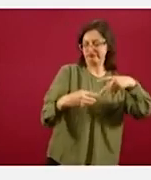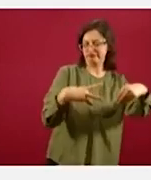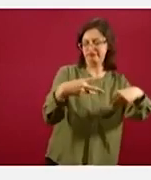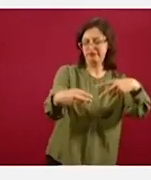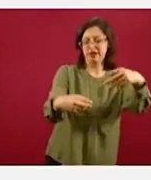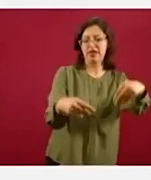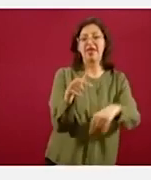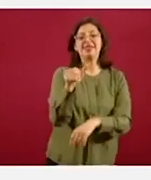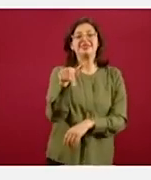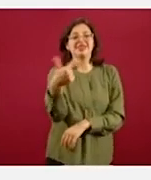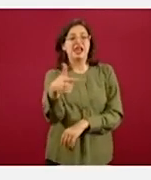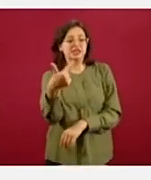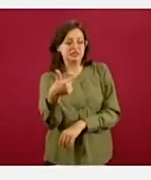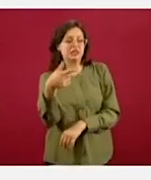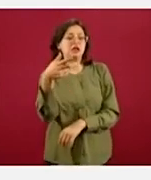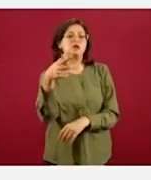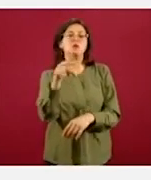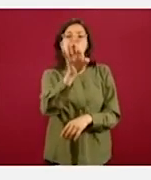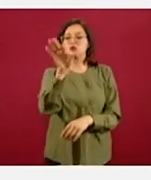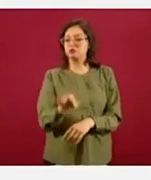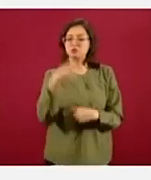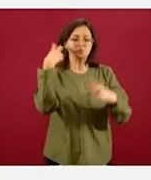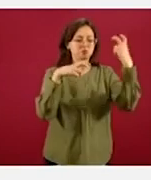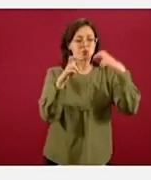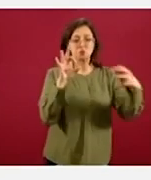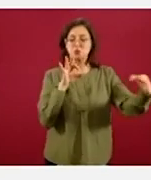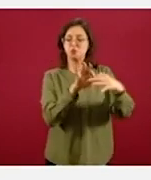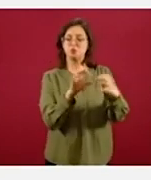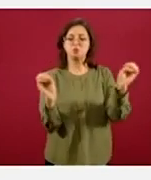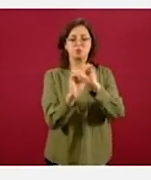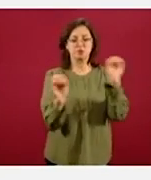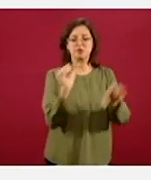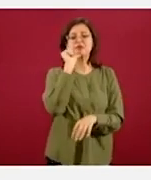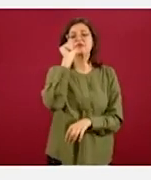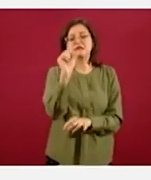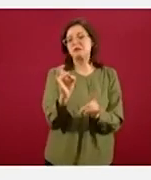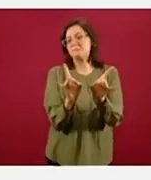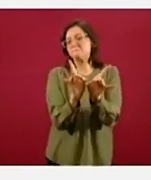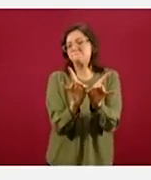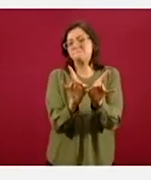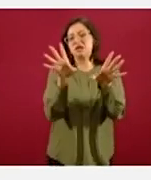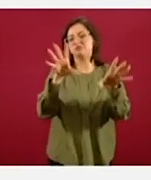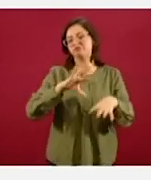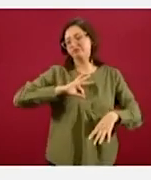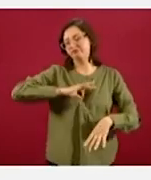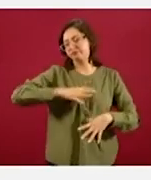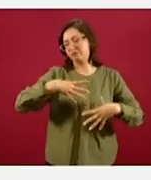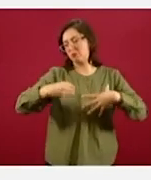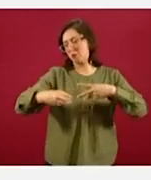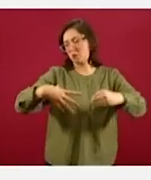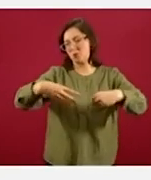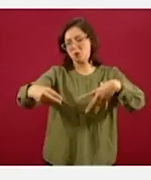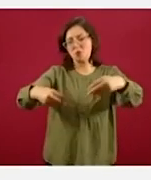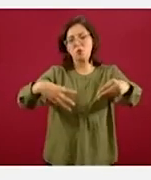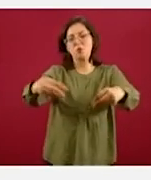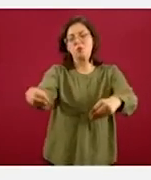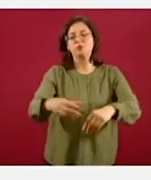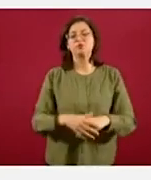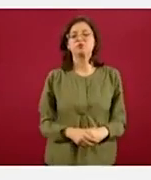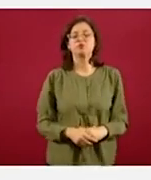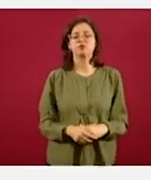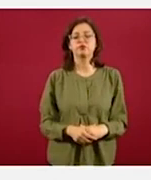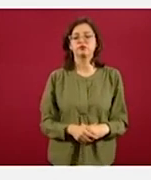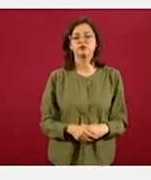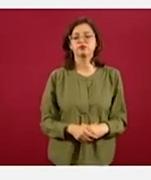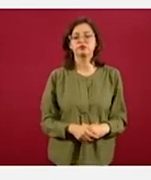y el 13% sin antecedentes que se hayan podido documentar de importación o asociación a la importación,